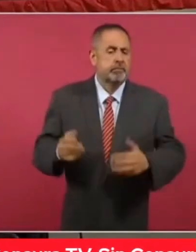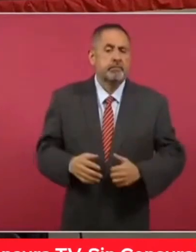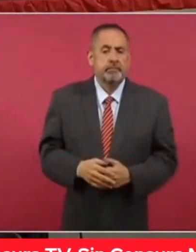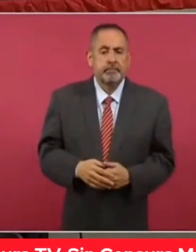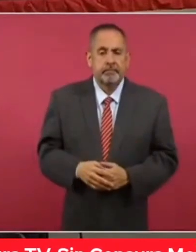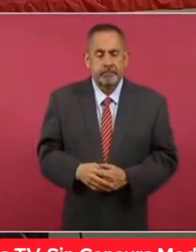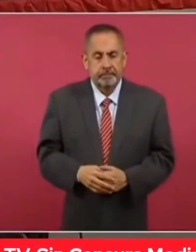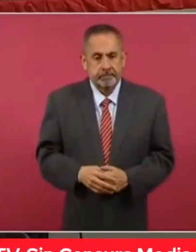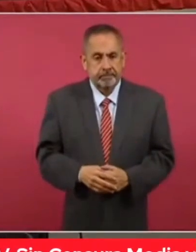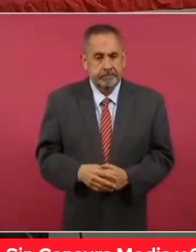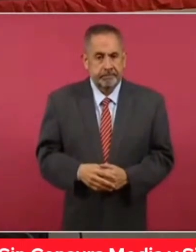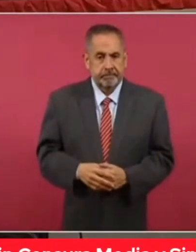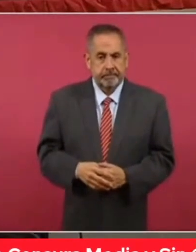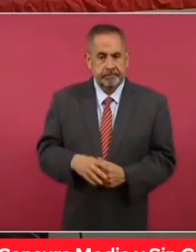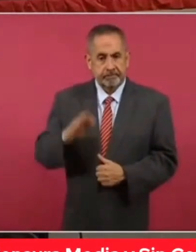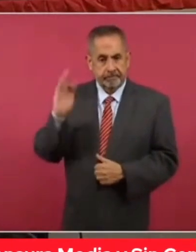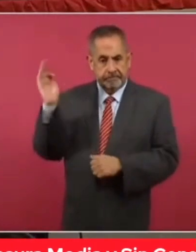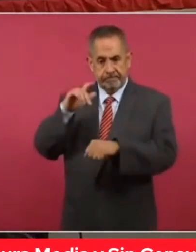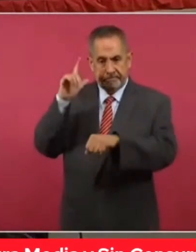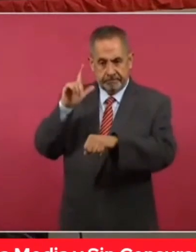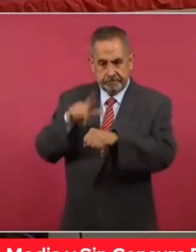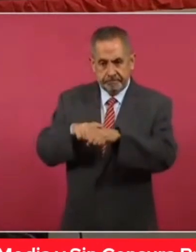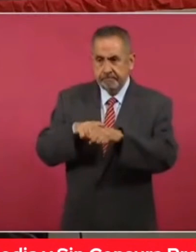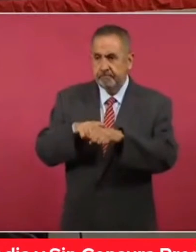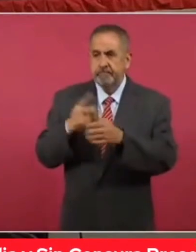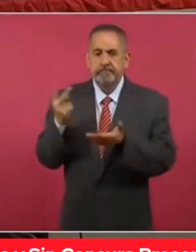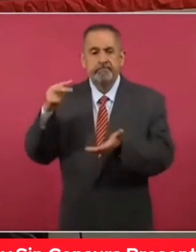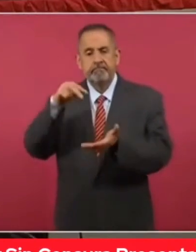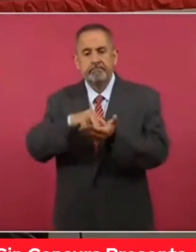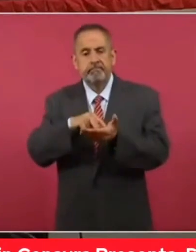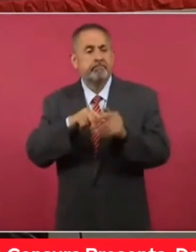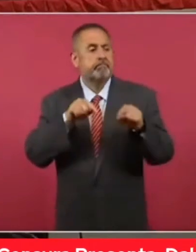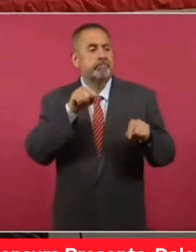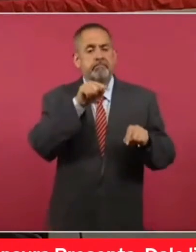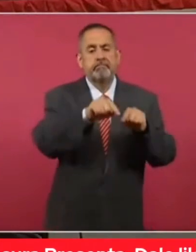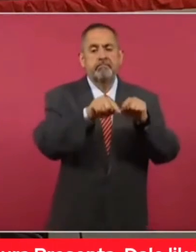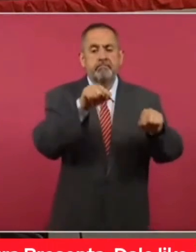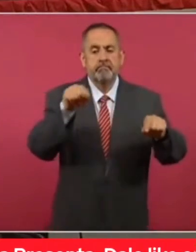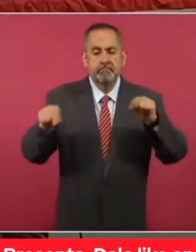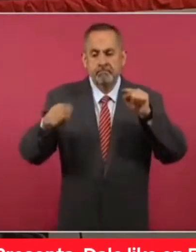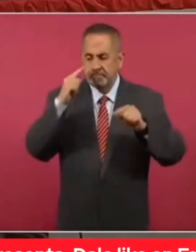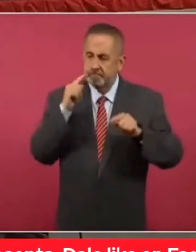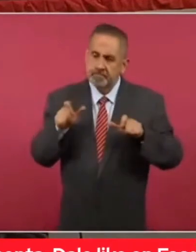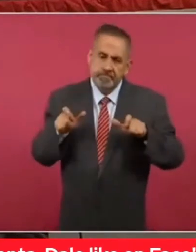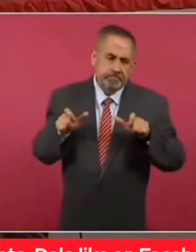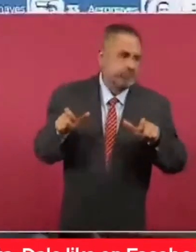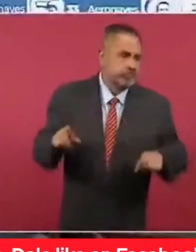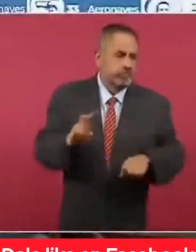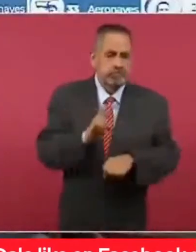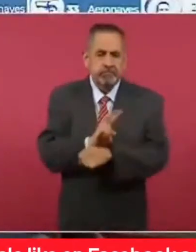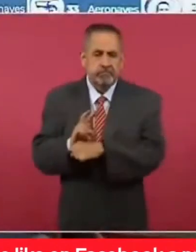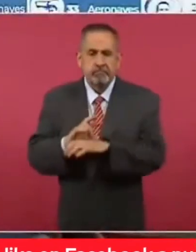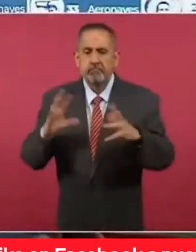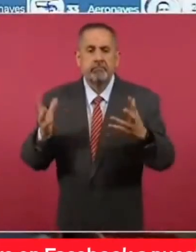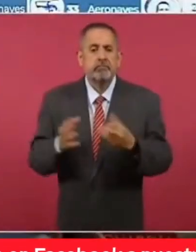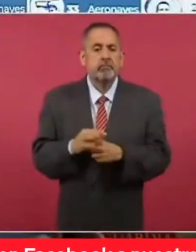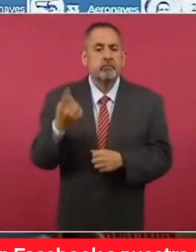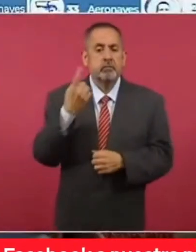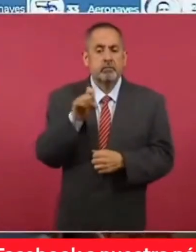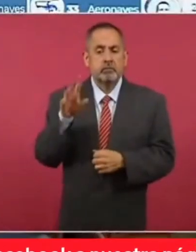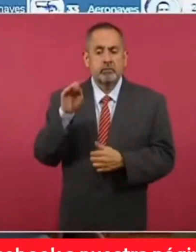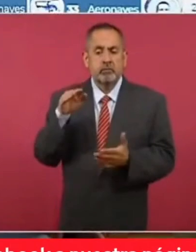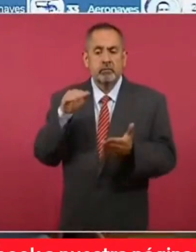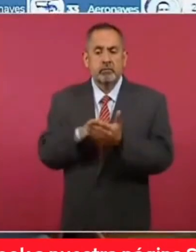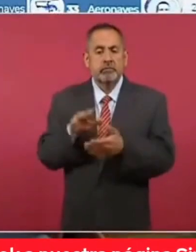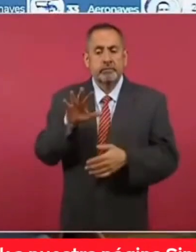las fuerzas federales que se están en el territorio nacional para llevar a cabo estas operaciones En total son ciento noventa